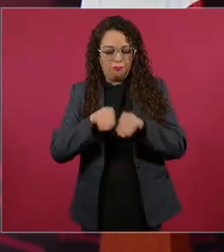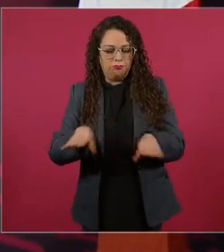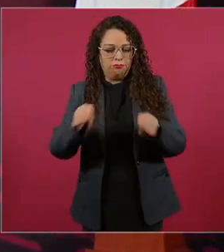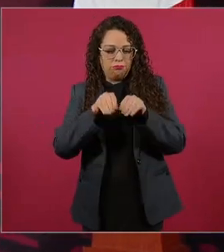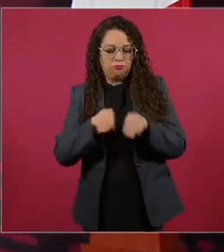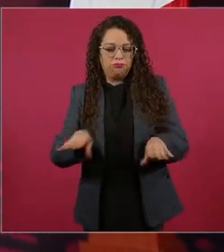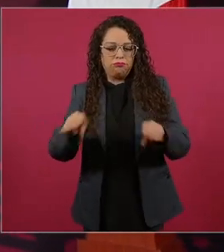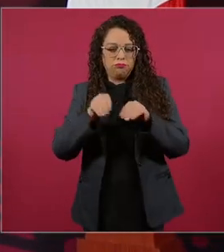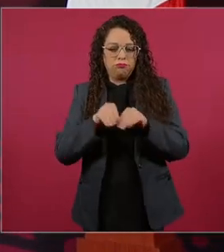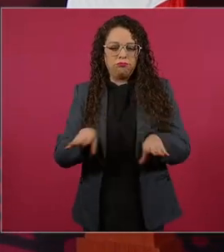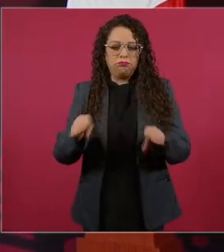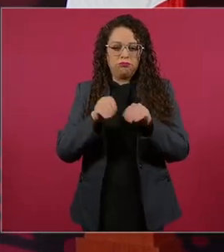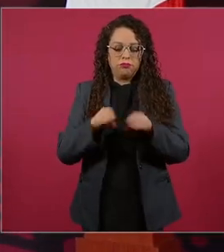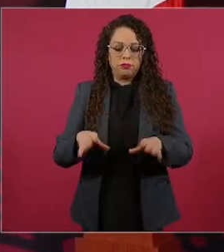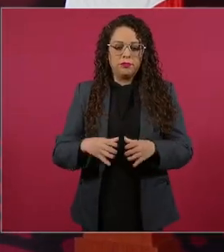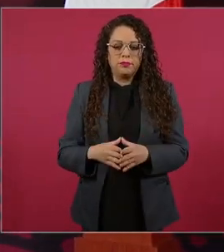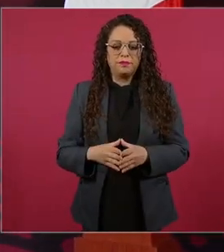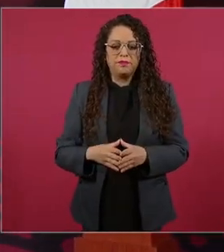se